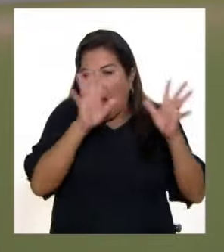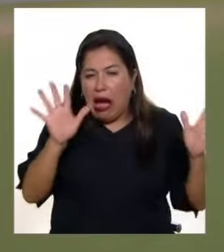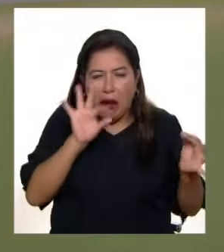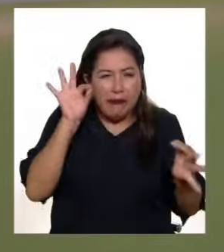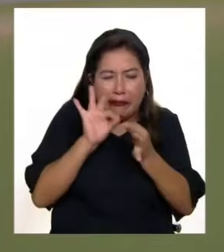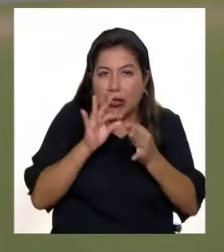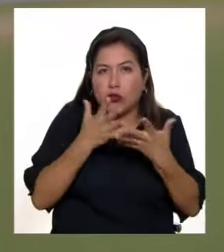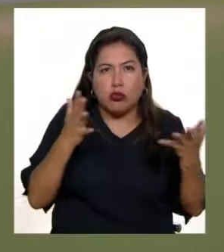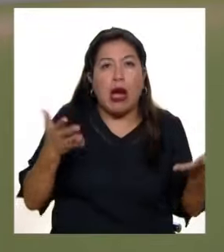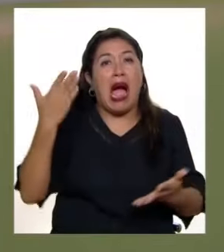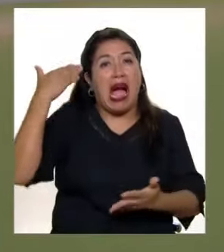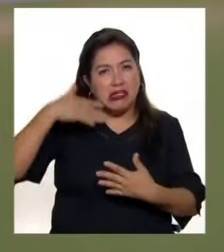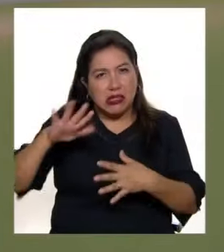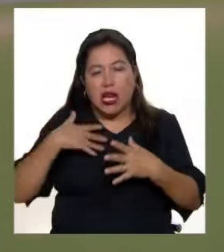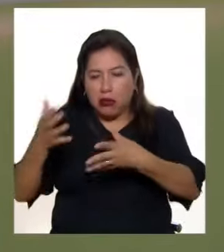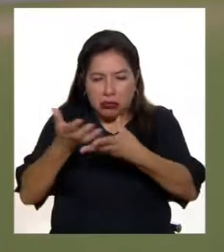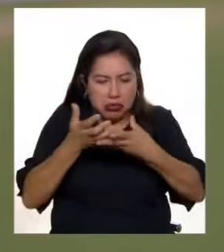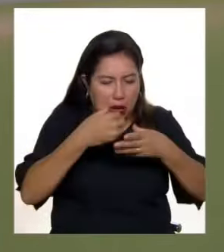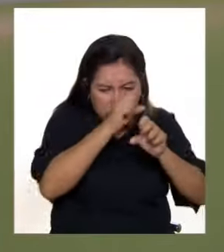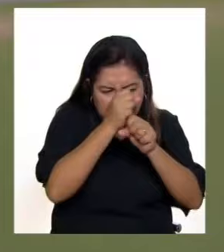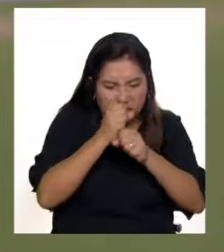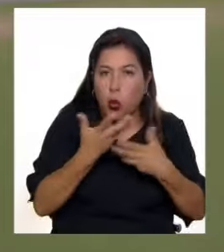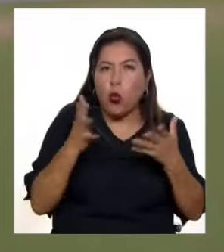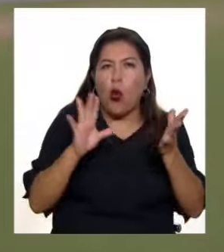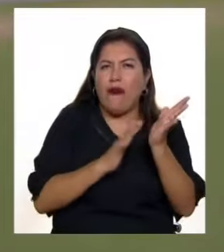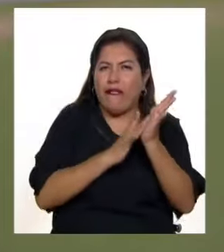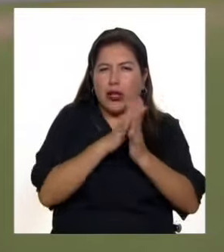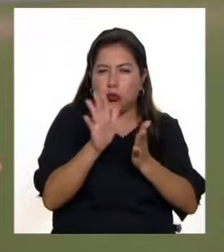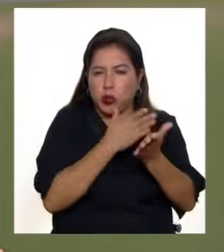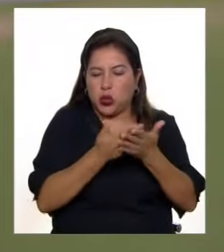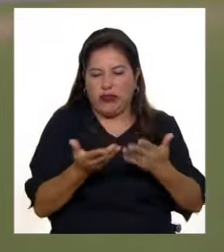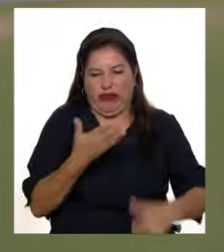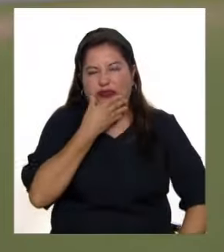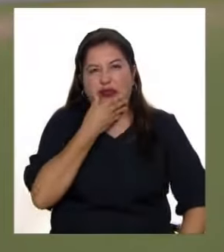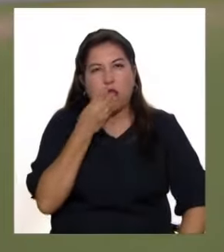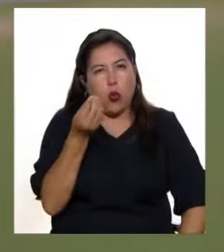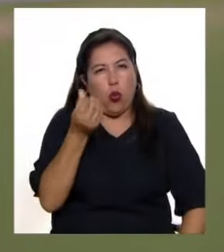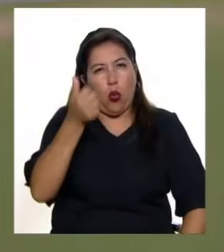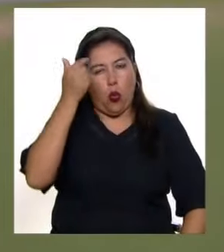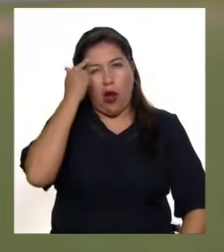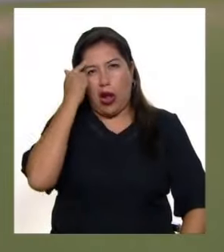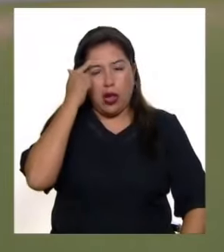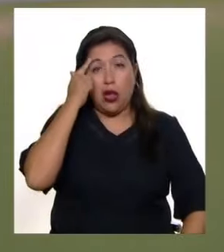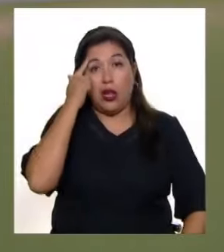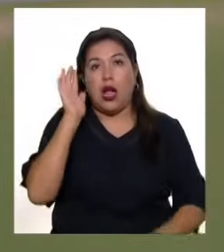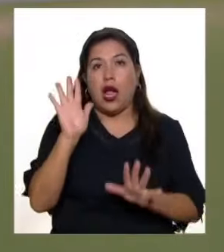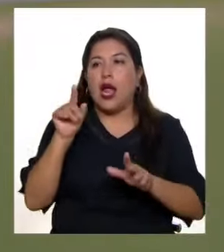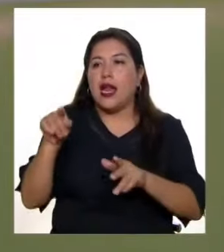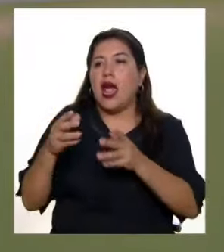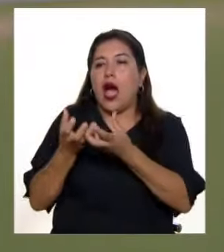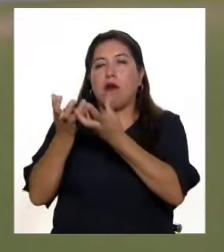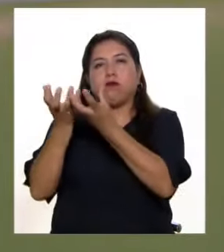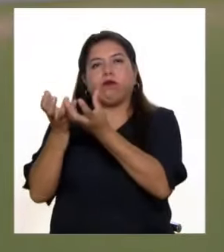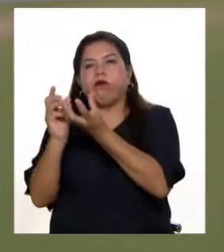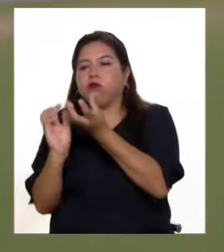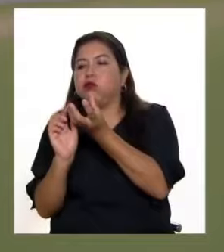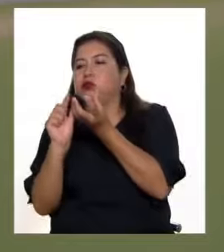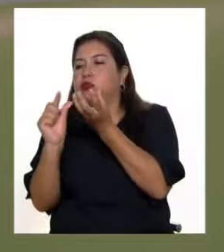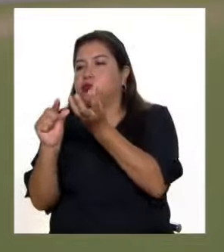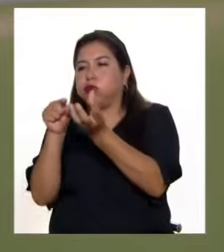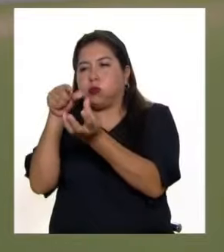de semen y no encontramos la bacteria. Pero esto se debe a una razón muy sencilla. Lo que pasa es que la próstata es voluminosa, tiene muchos